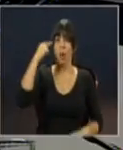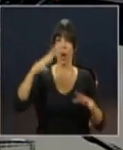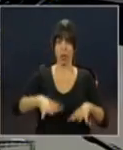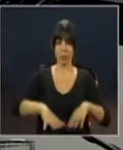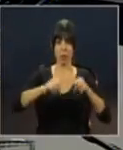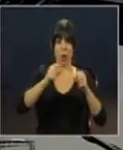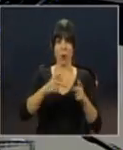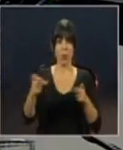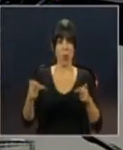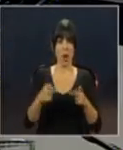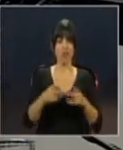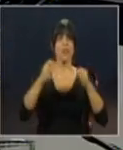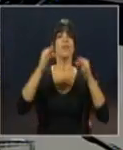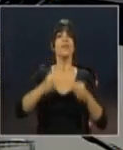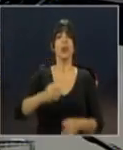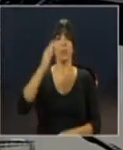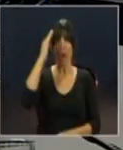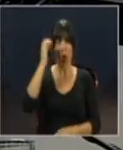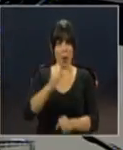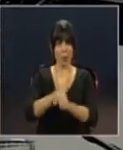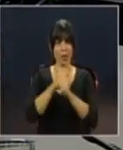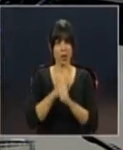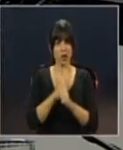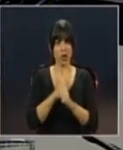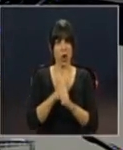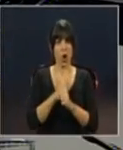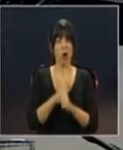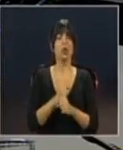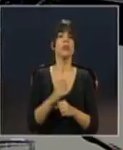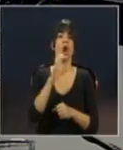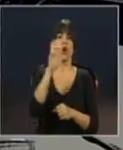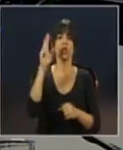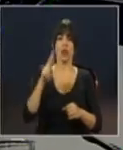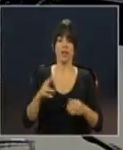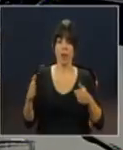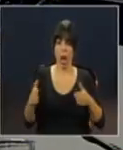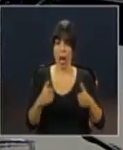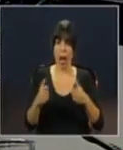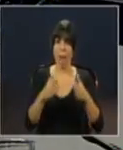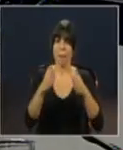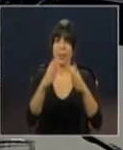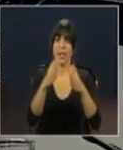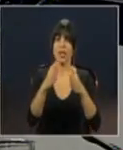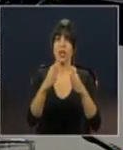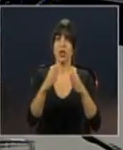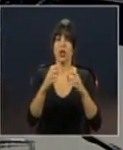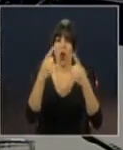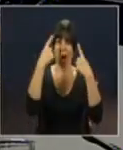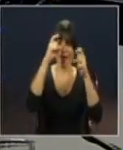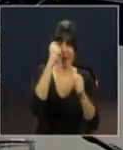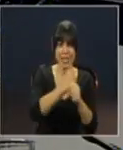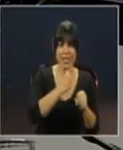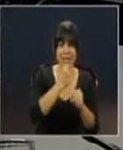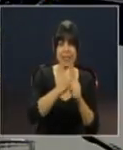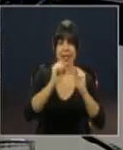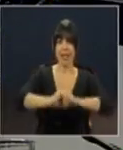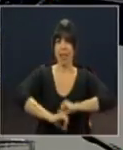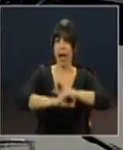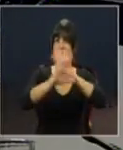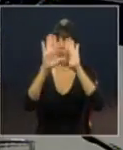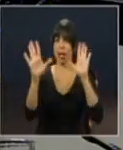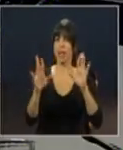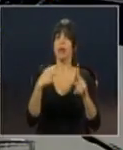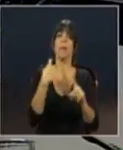nuestros puestos con la firme convicción de reencauzar a Costa Rica por el camino de la eficiencia, la transparencia y